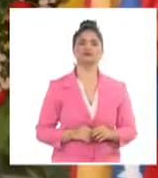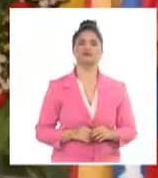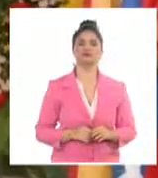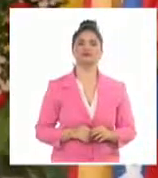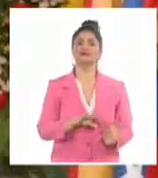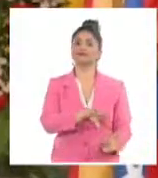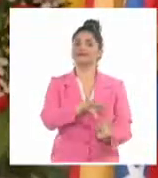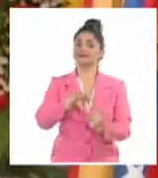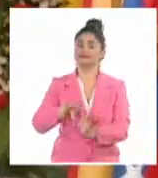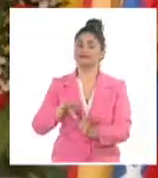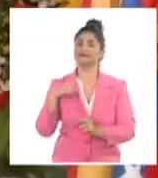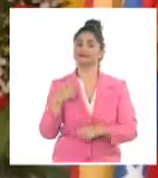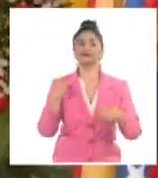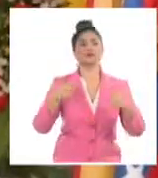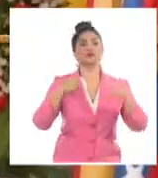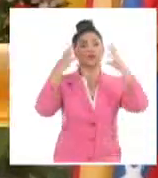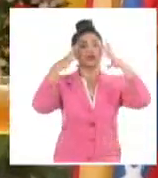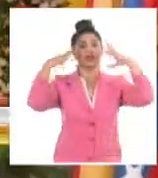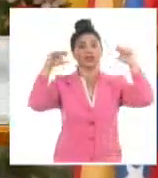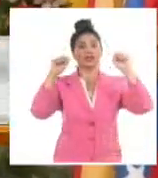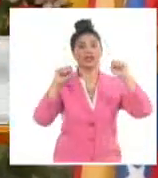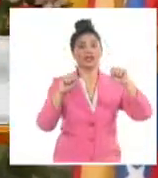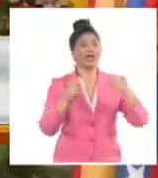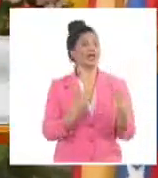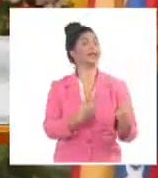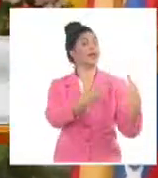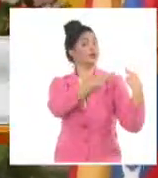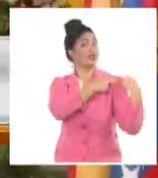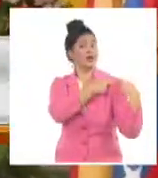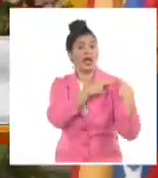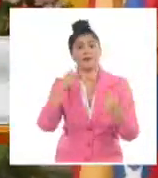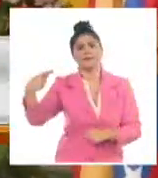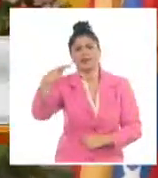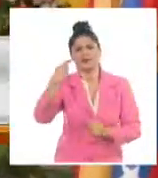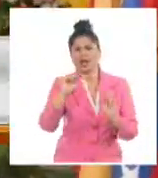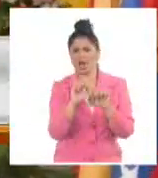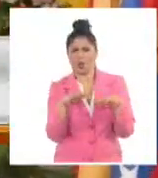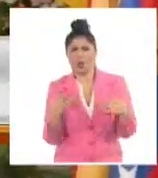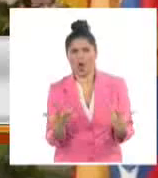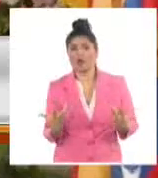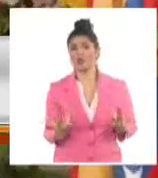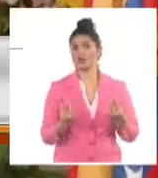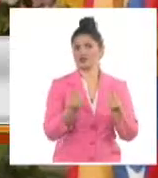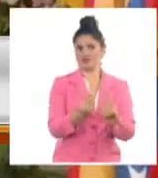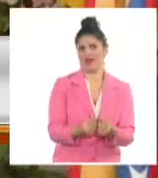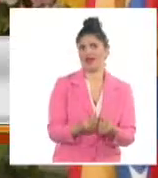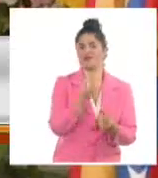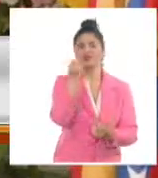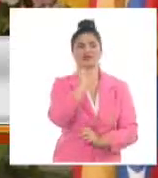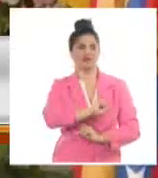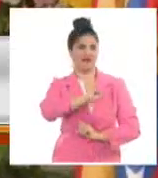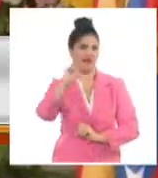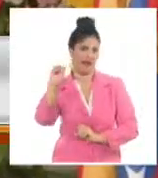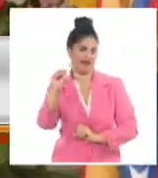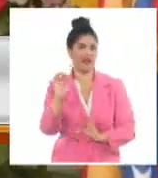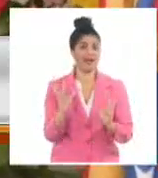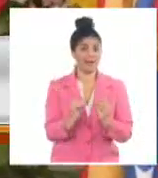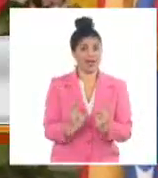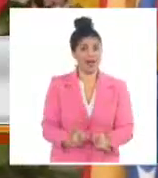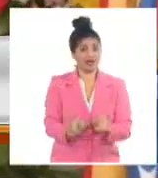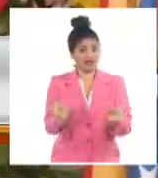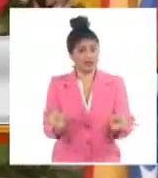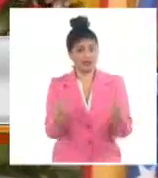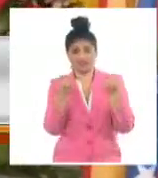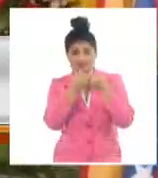entender que la primera tarea que tenemos todos es la unidad a lo interno de nuestros países, la unidad